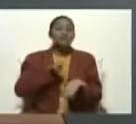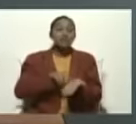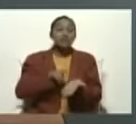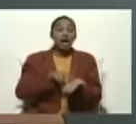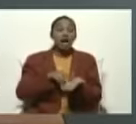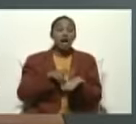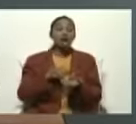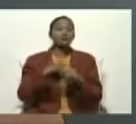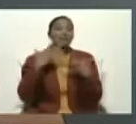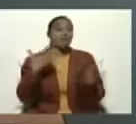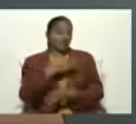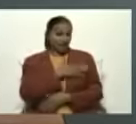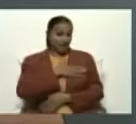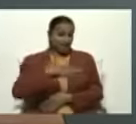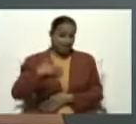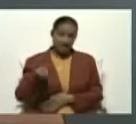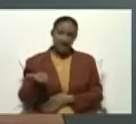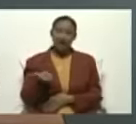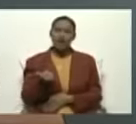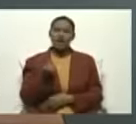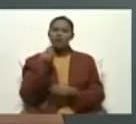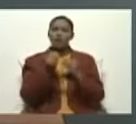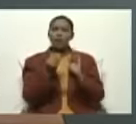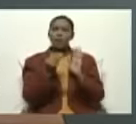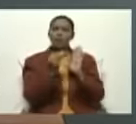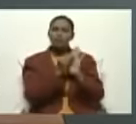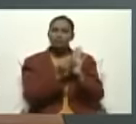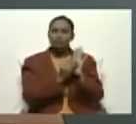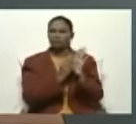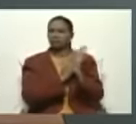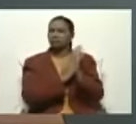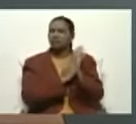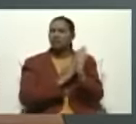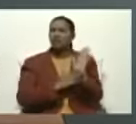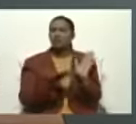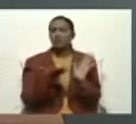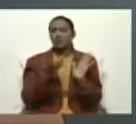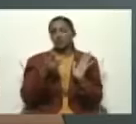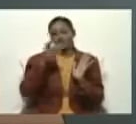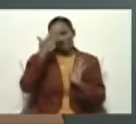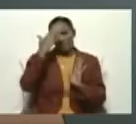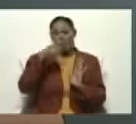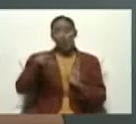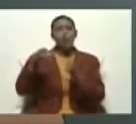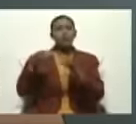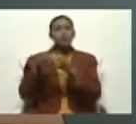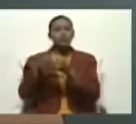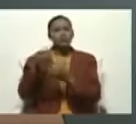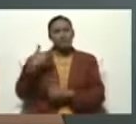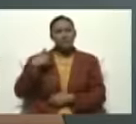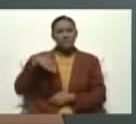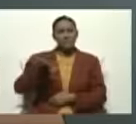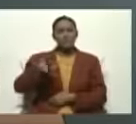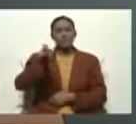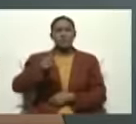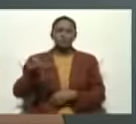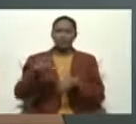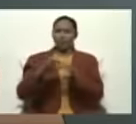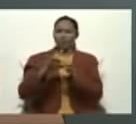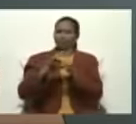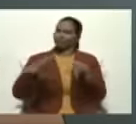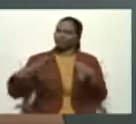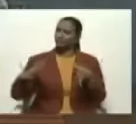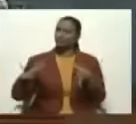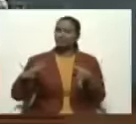manera en que quieren tapar siempre nuestros enemigos, los enemigos de siempre, nuestras verdades. Y realmente nosotros